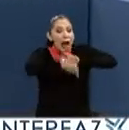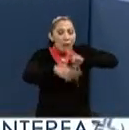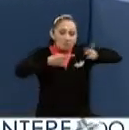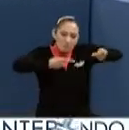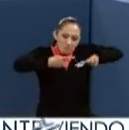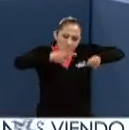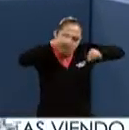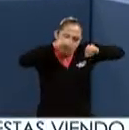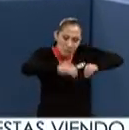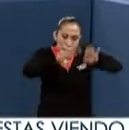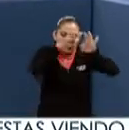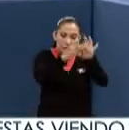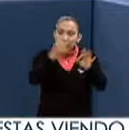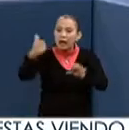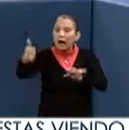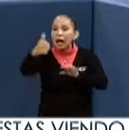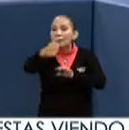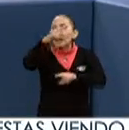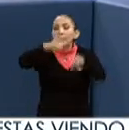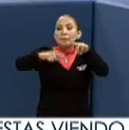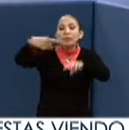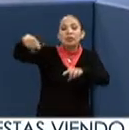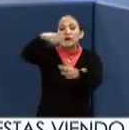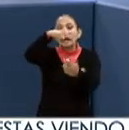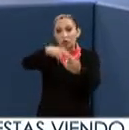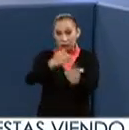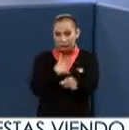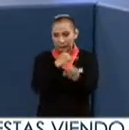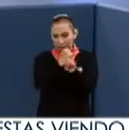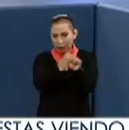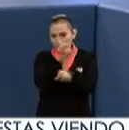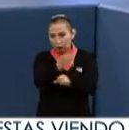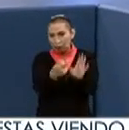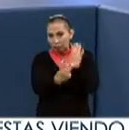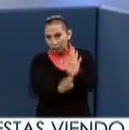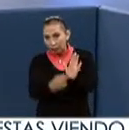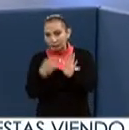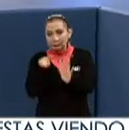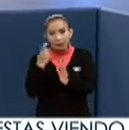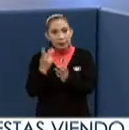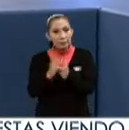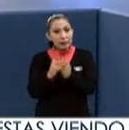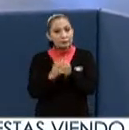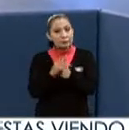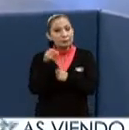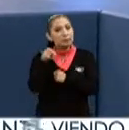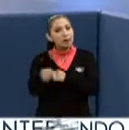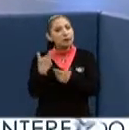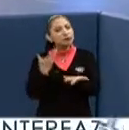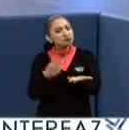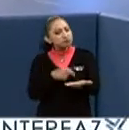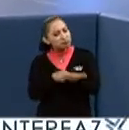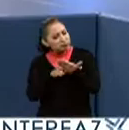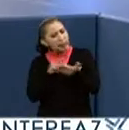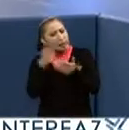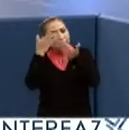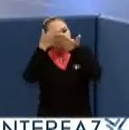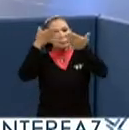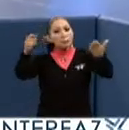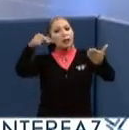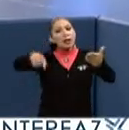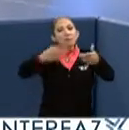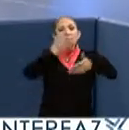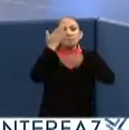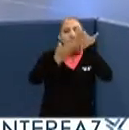planes diseñados de acuerdo a cada región. El siguiente reportaje, región de nuestro país, por supuesto, el siguiente reportaje nos ofrece un panorama sobre